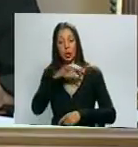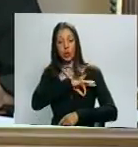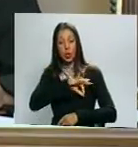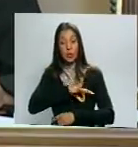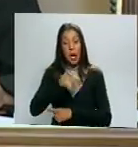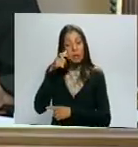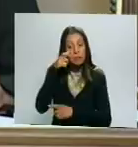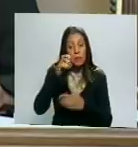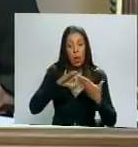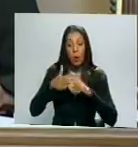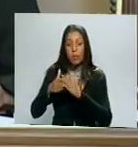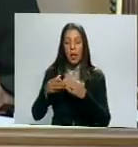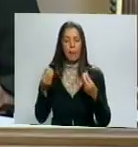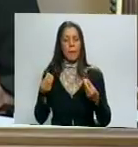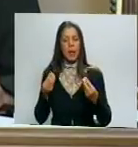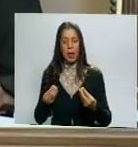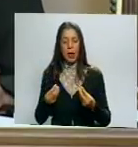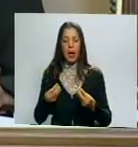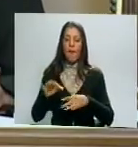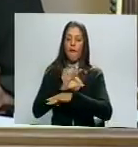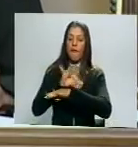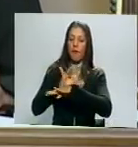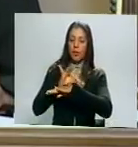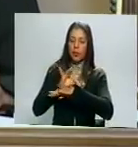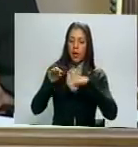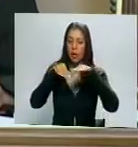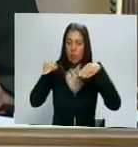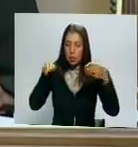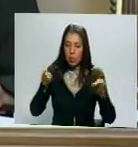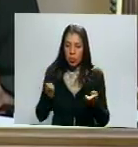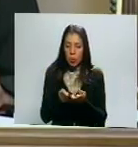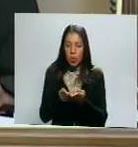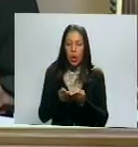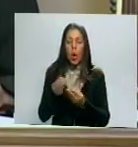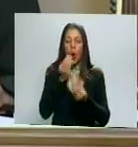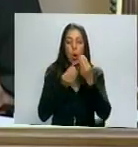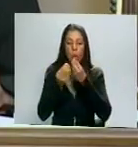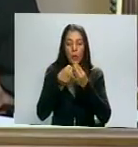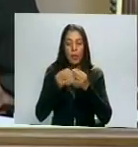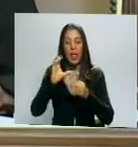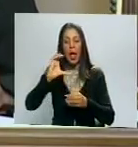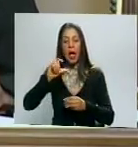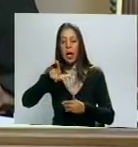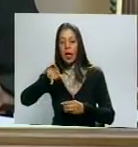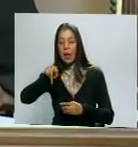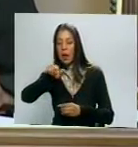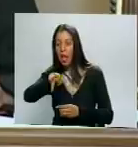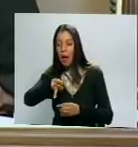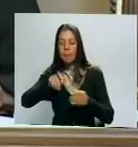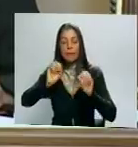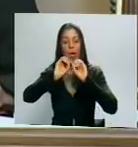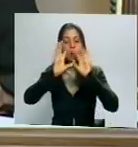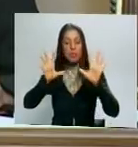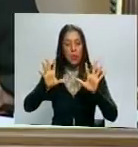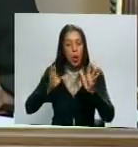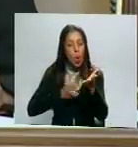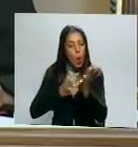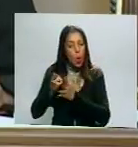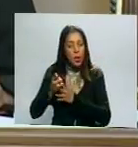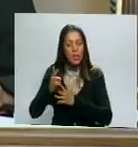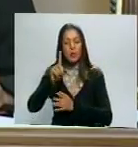Social para garantizar que el funcionamiento del Comité Local de Abastecimiento y Producción sea transparente,